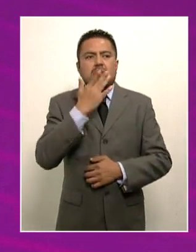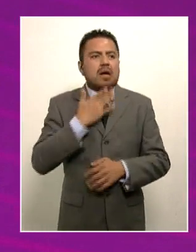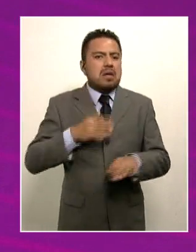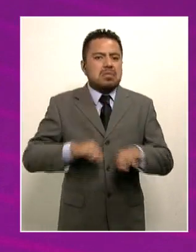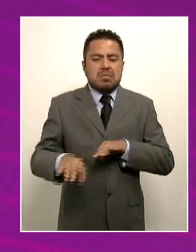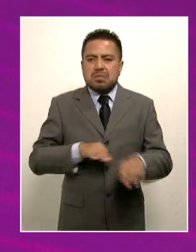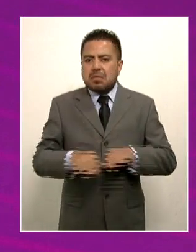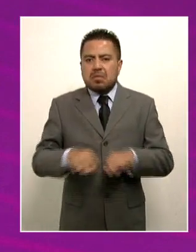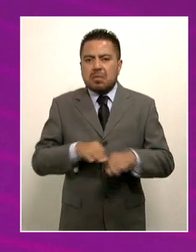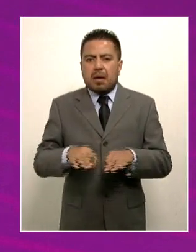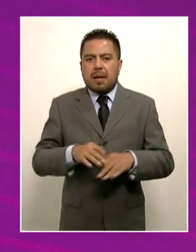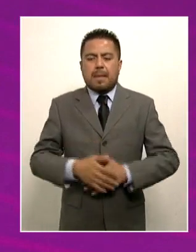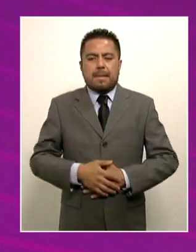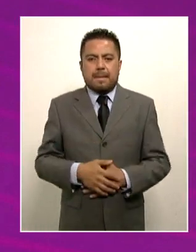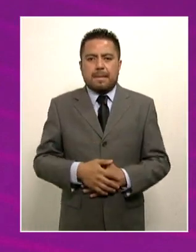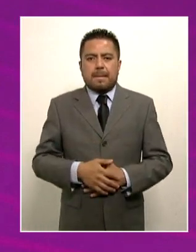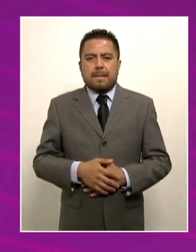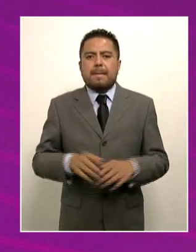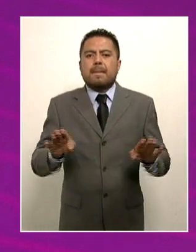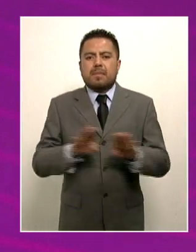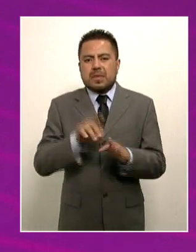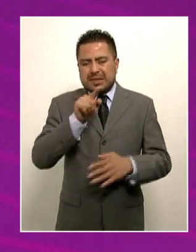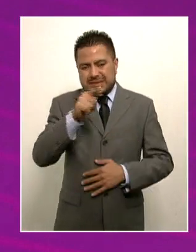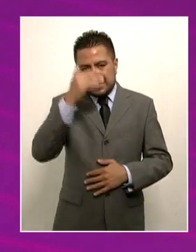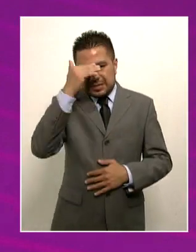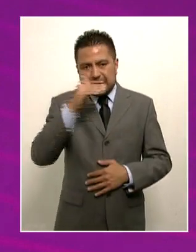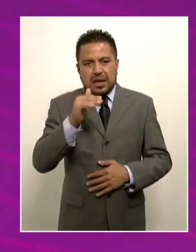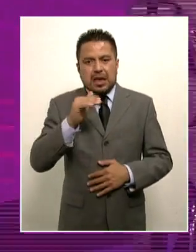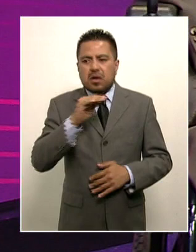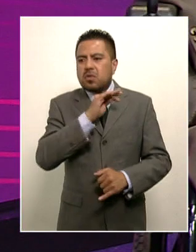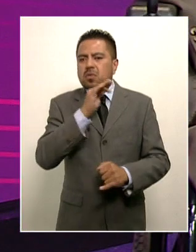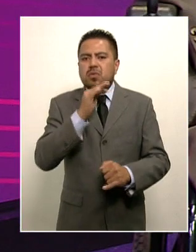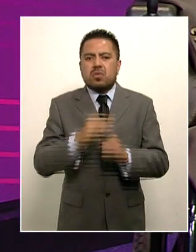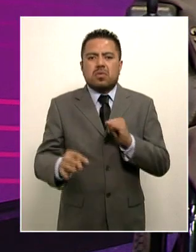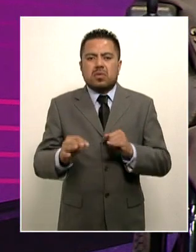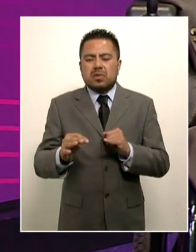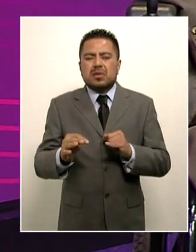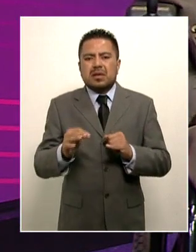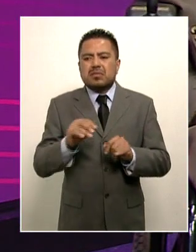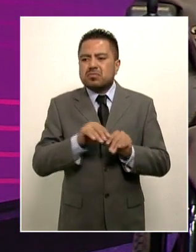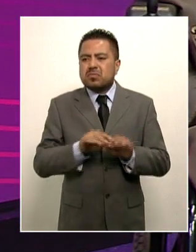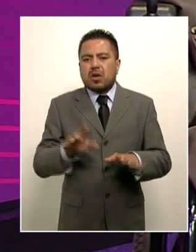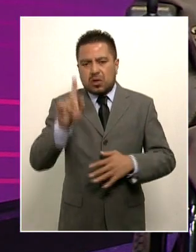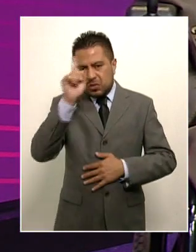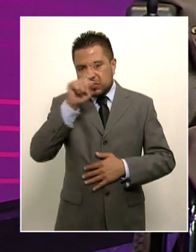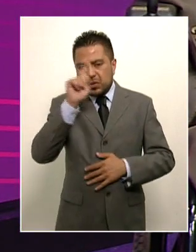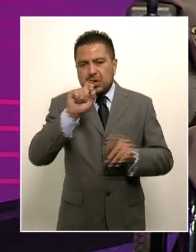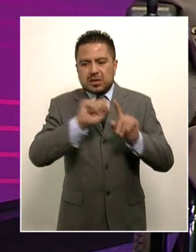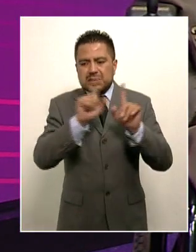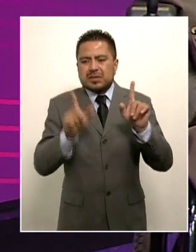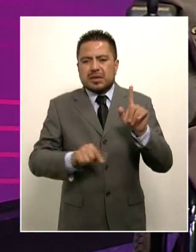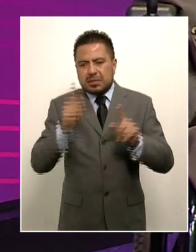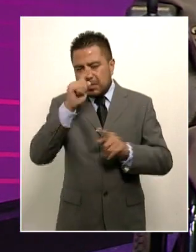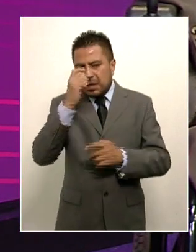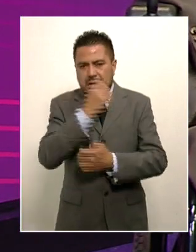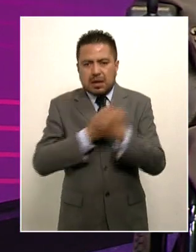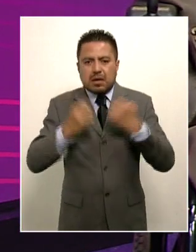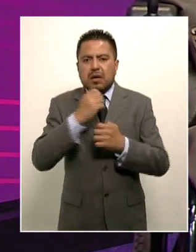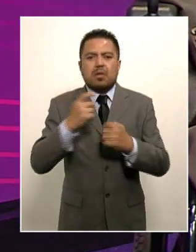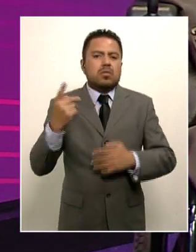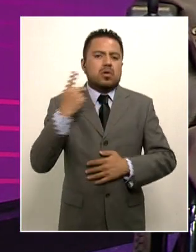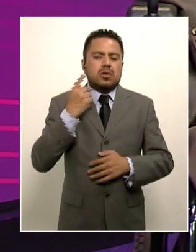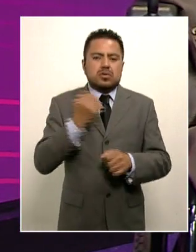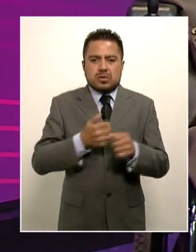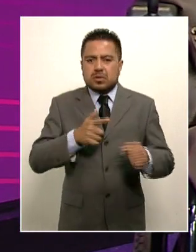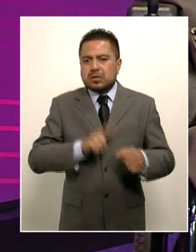trabajo. Y como sabes, de acuerdo con las últimas cifras del Consejo Nacional para la Evaluación de la Política